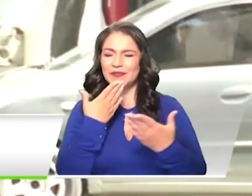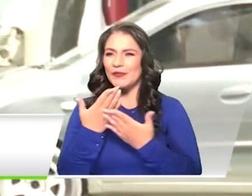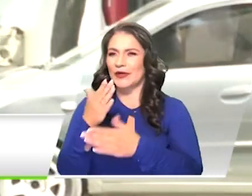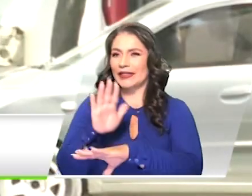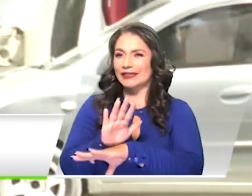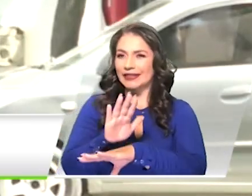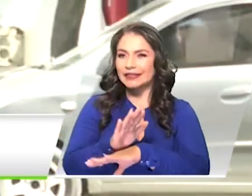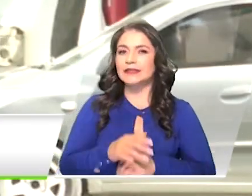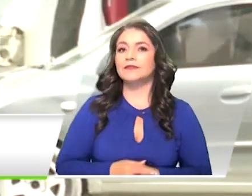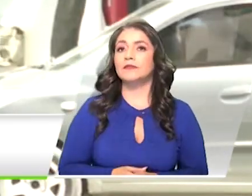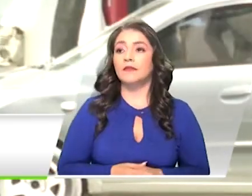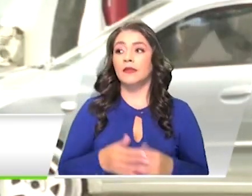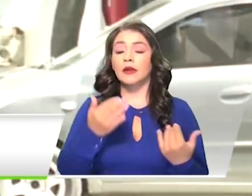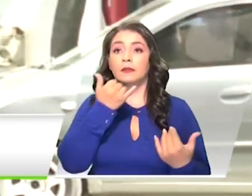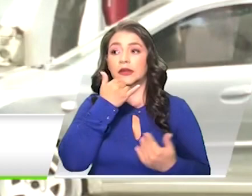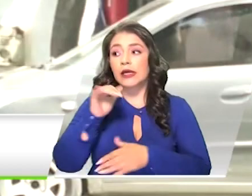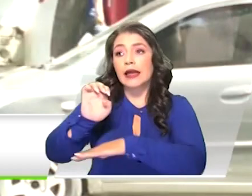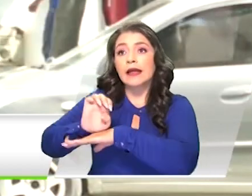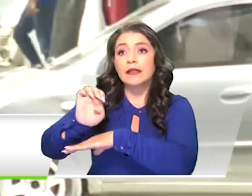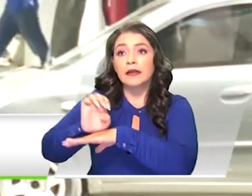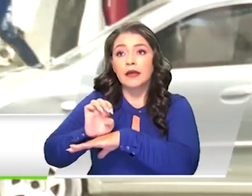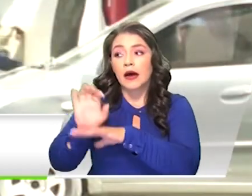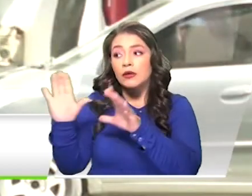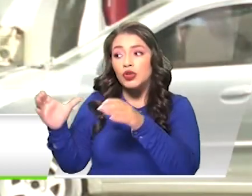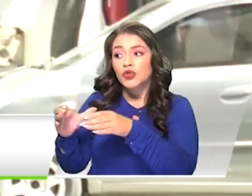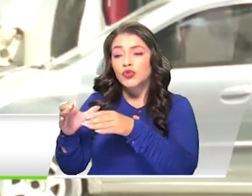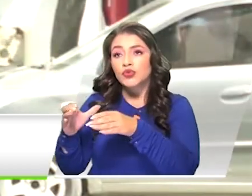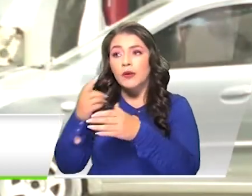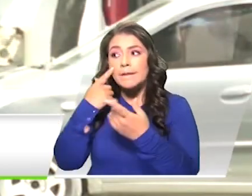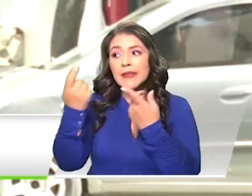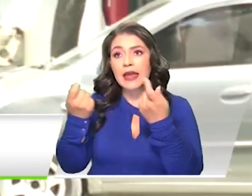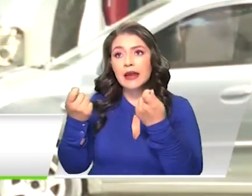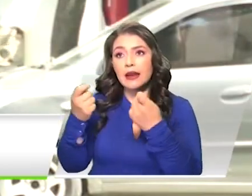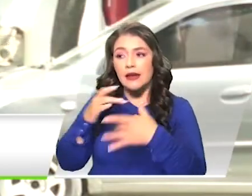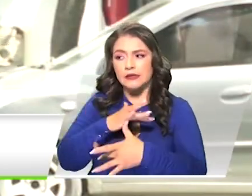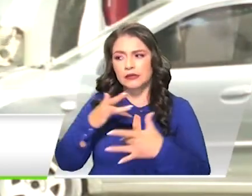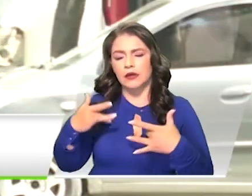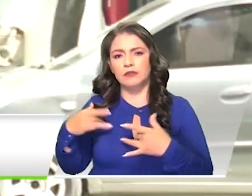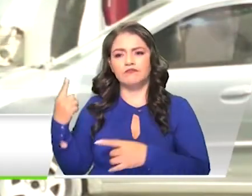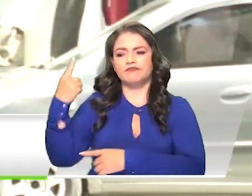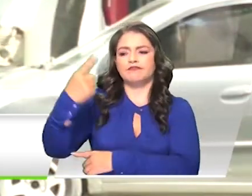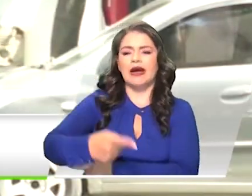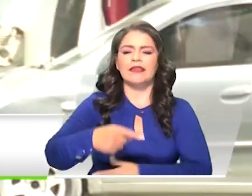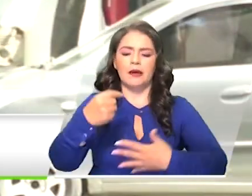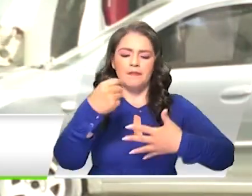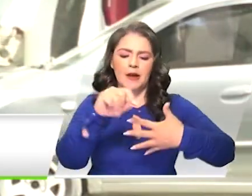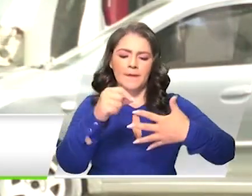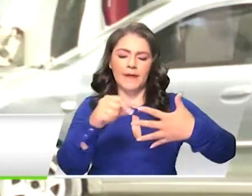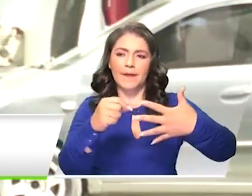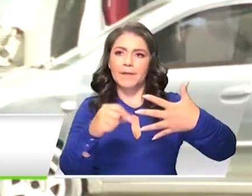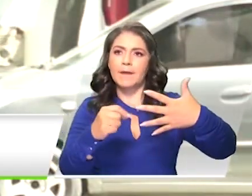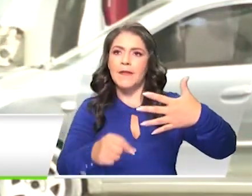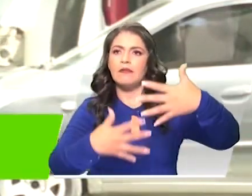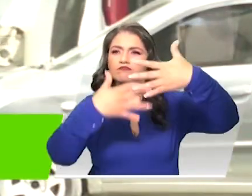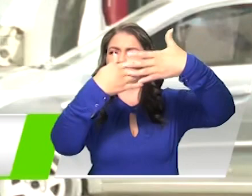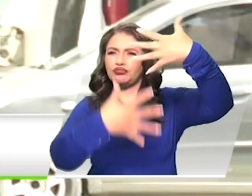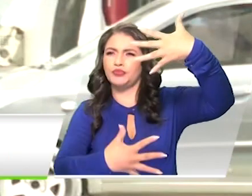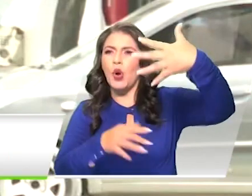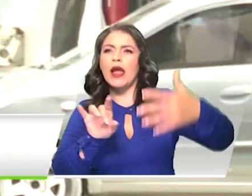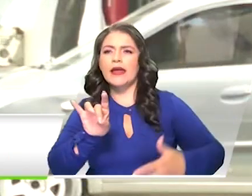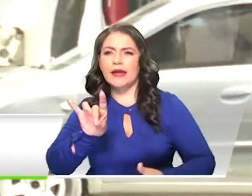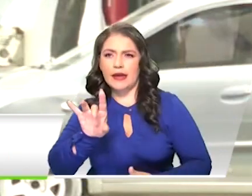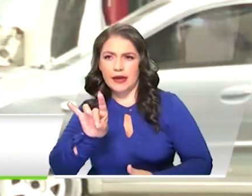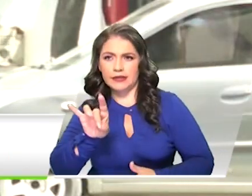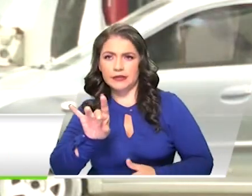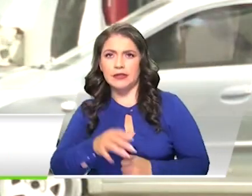que la Superintendencia de Salud formuló alrededor de 15 órdenes para Sabia Salud, para en este